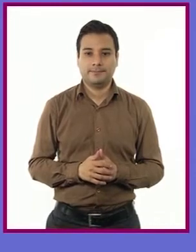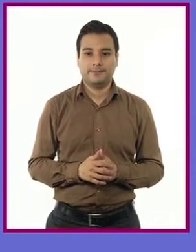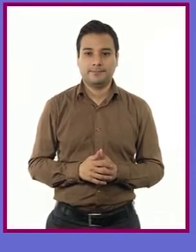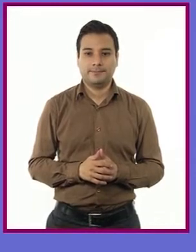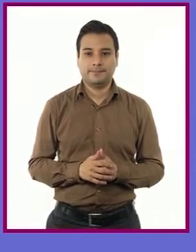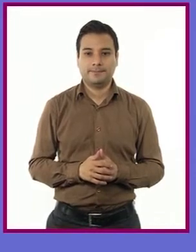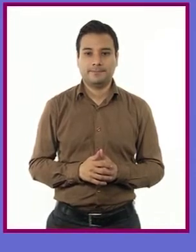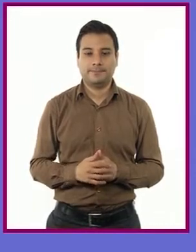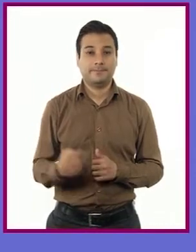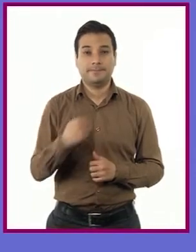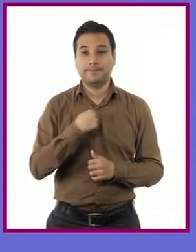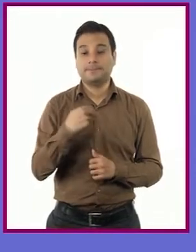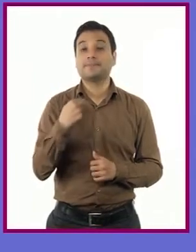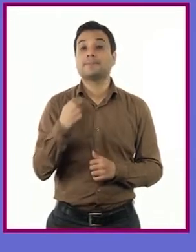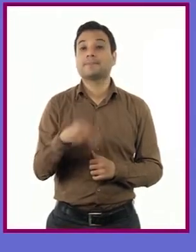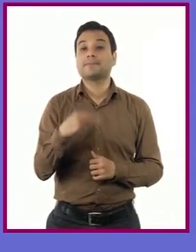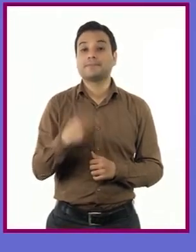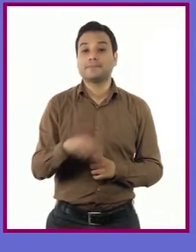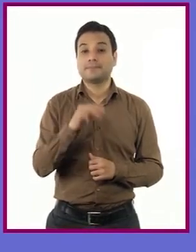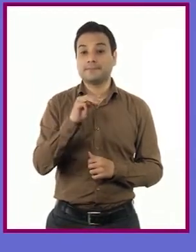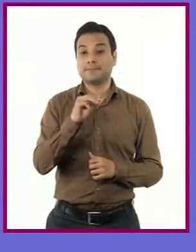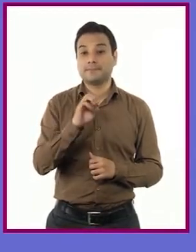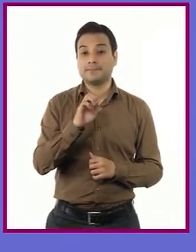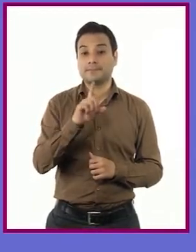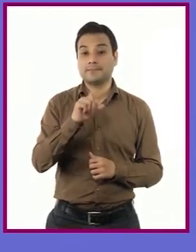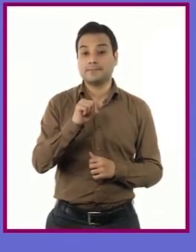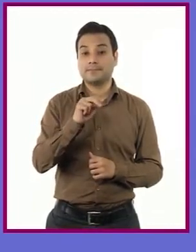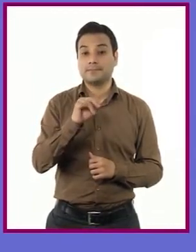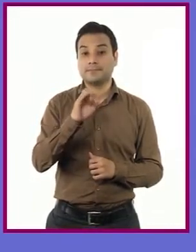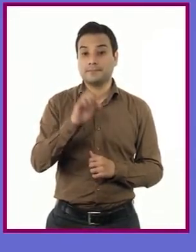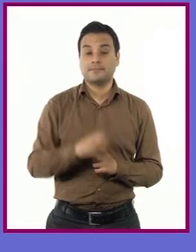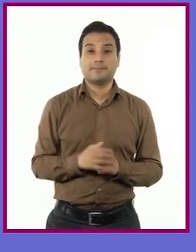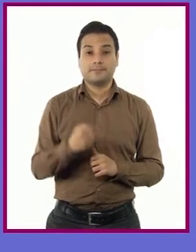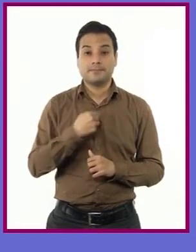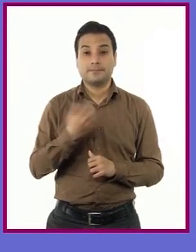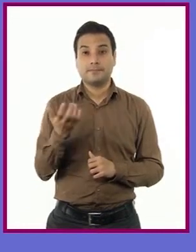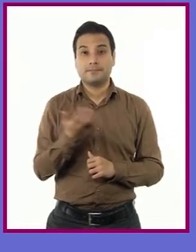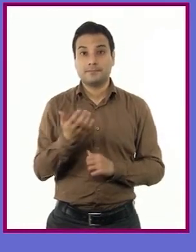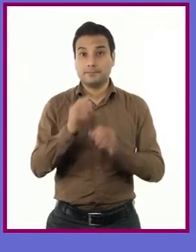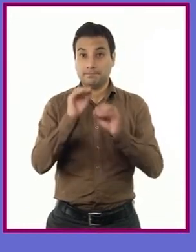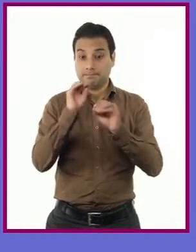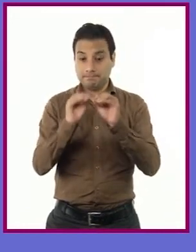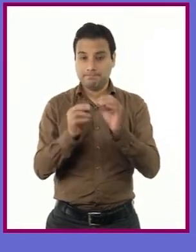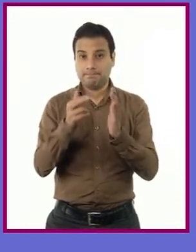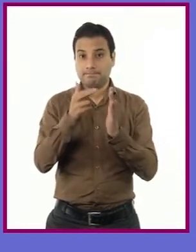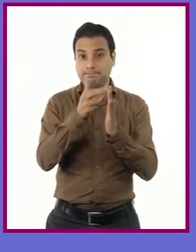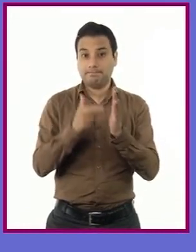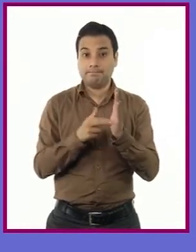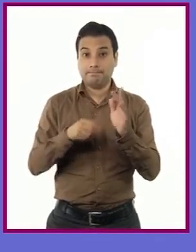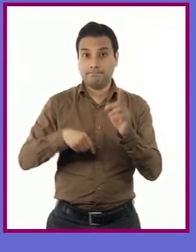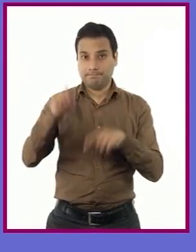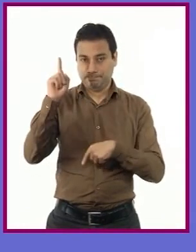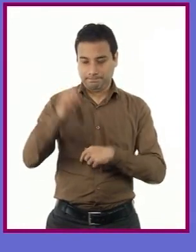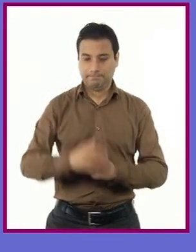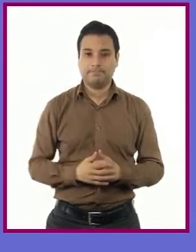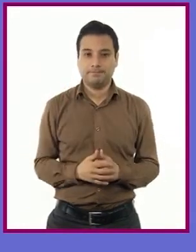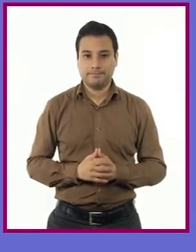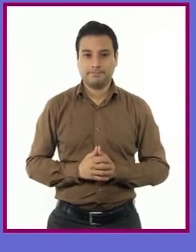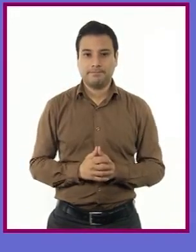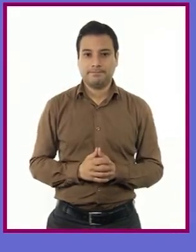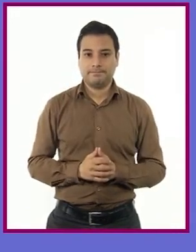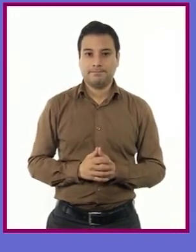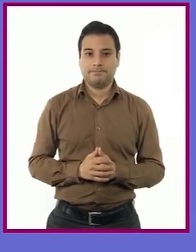Mi nombre es Melanie Michel y les voy a presentar mi versión del reglamento del juego de fútbol de mi escuela. En